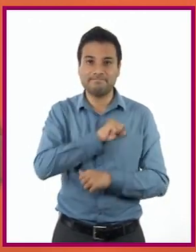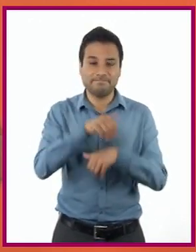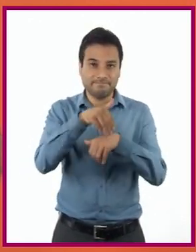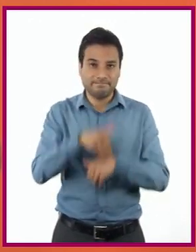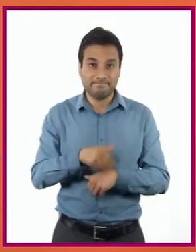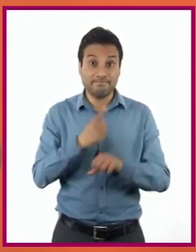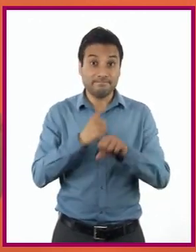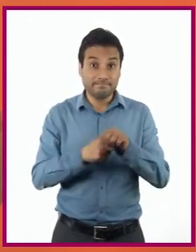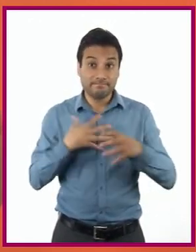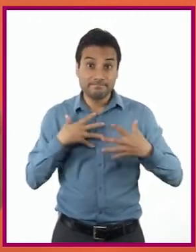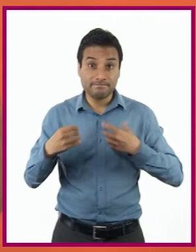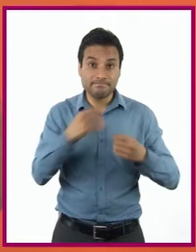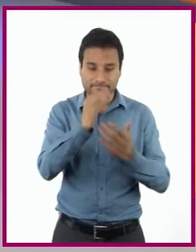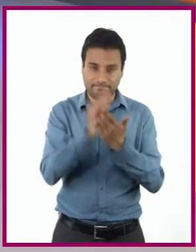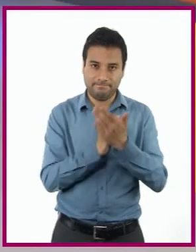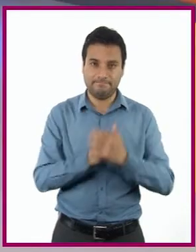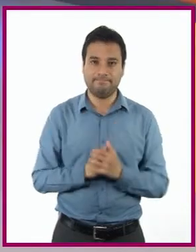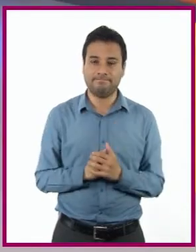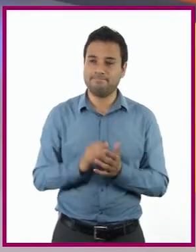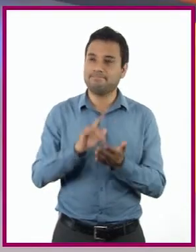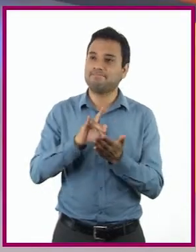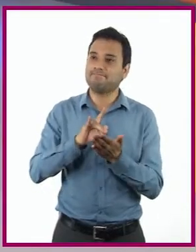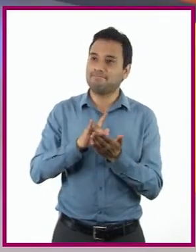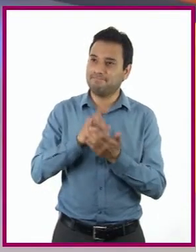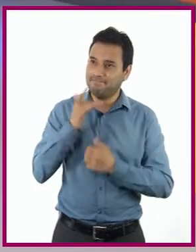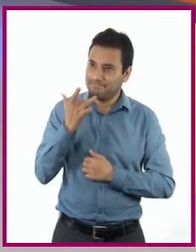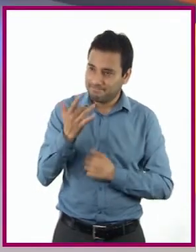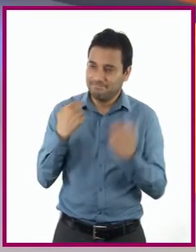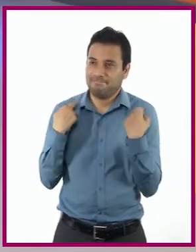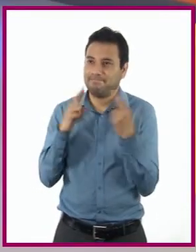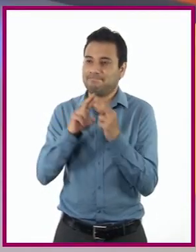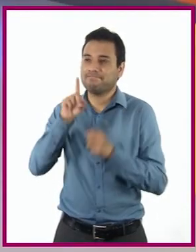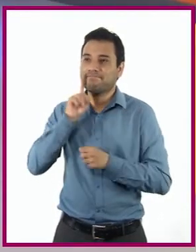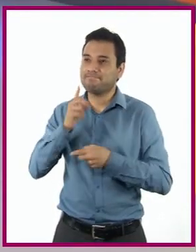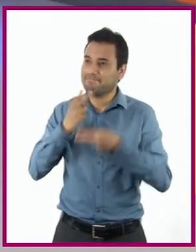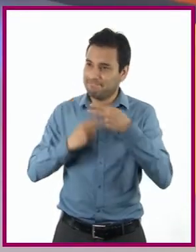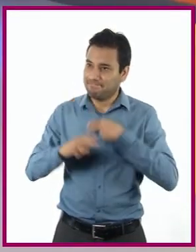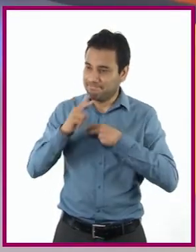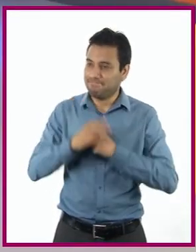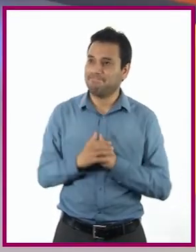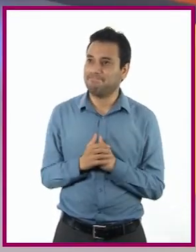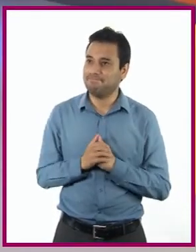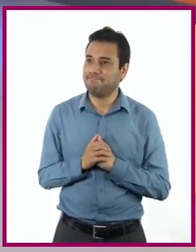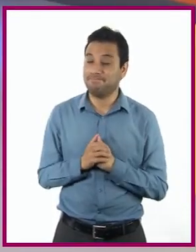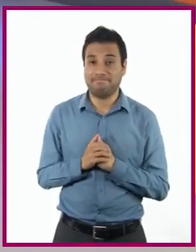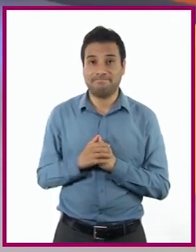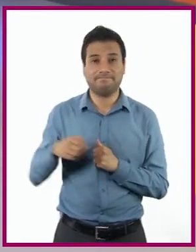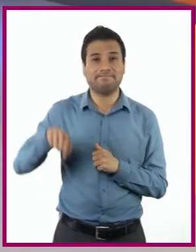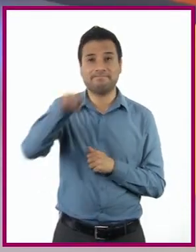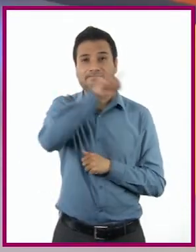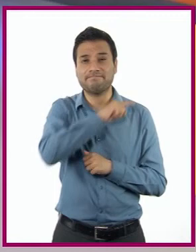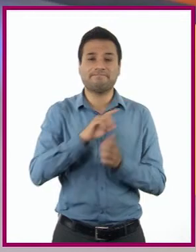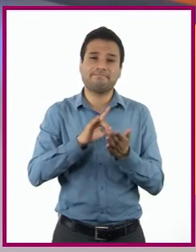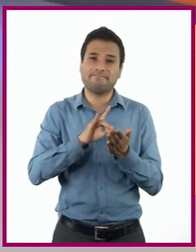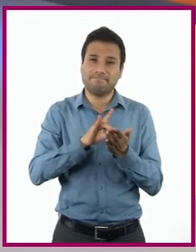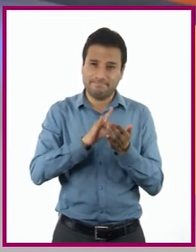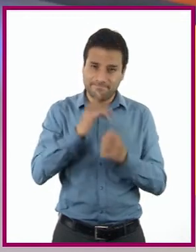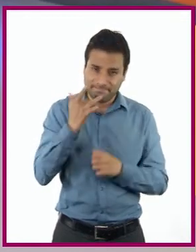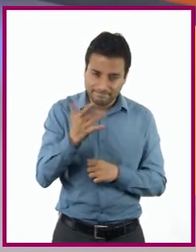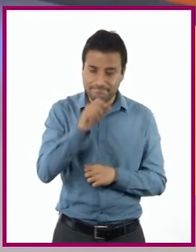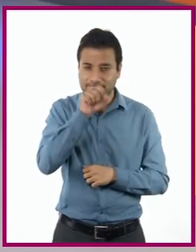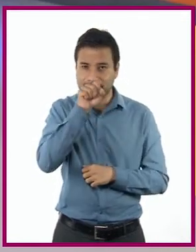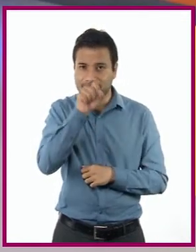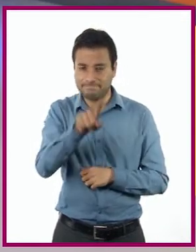la propagación del virus. Agradezco su intervención en esta ocasión, maestra. Y a todas y todos los que nos ven,